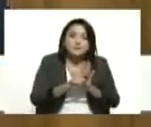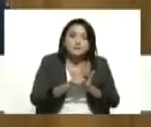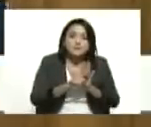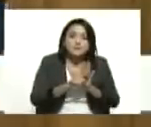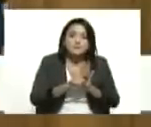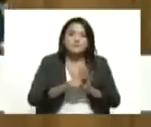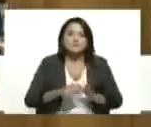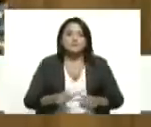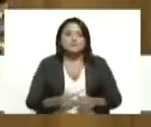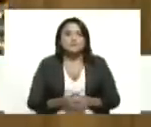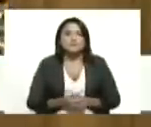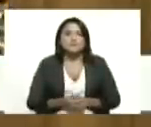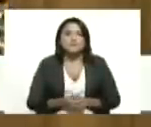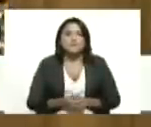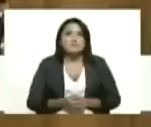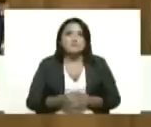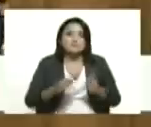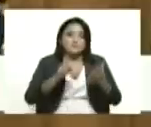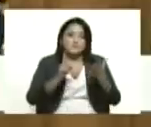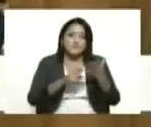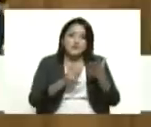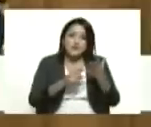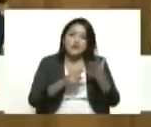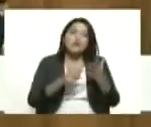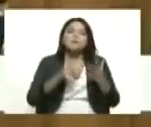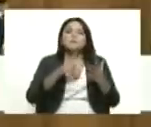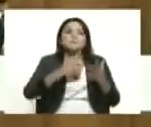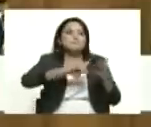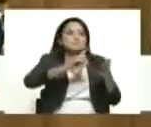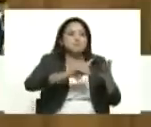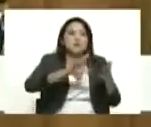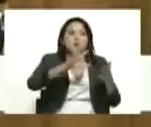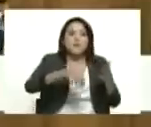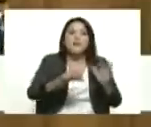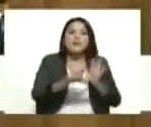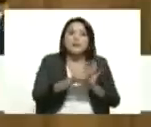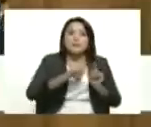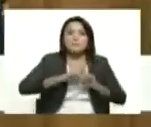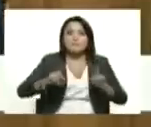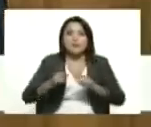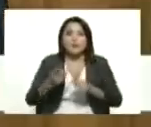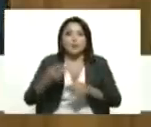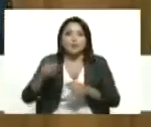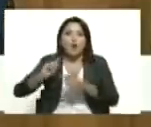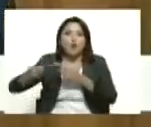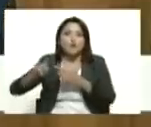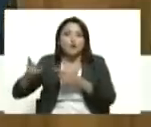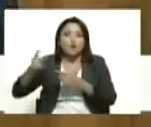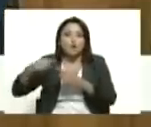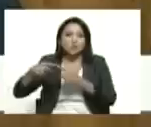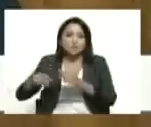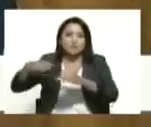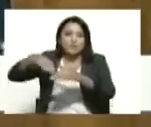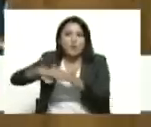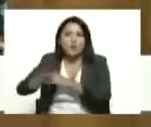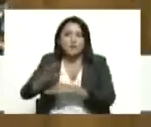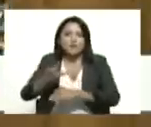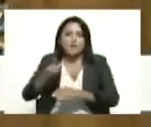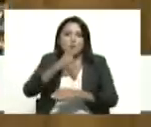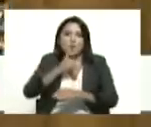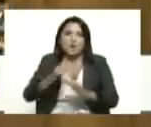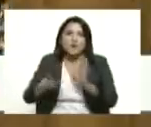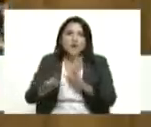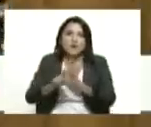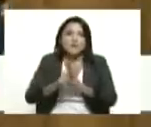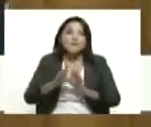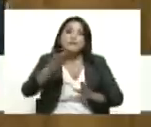ilícitas. Bienes de origen lícito, utilizados para ocultar bienes de ilícita procedencia. Guárdame este